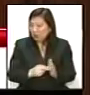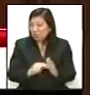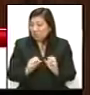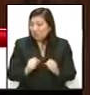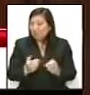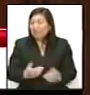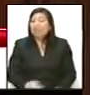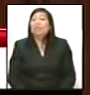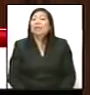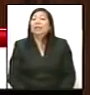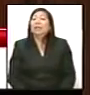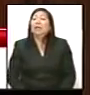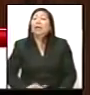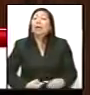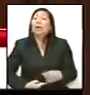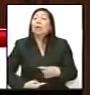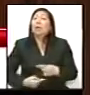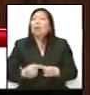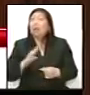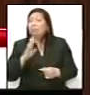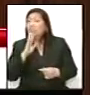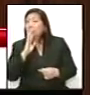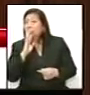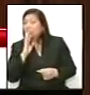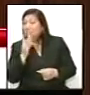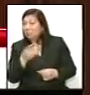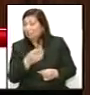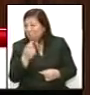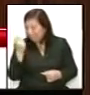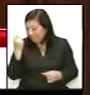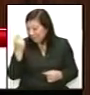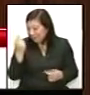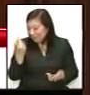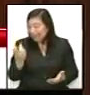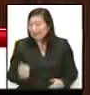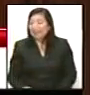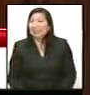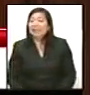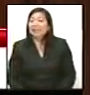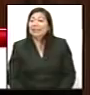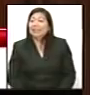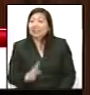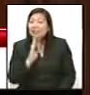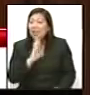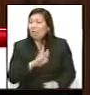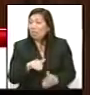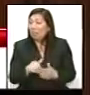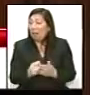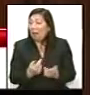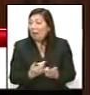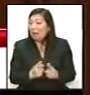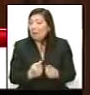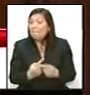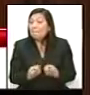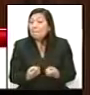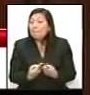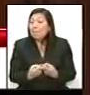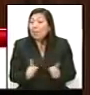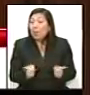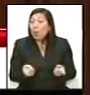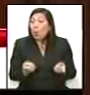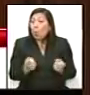supuesto, se va a volver locuaz, como ustedes comprenden, y ahí va a hablar con toda libertad. Pero cuando